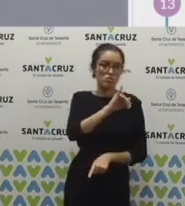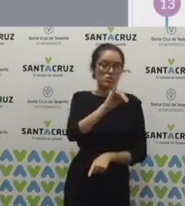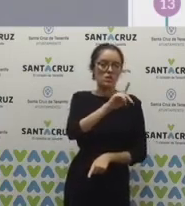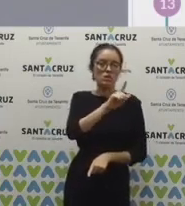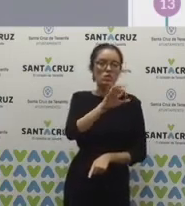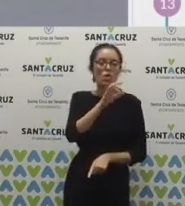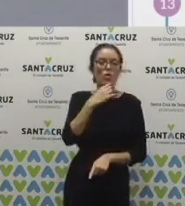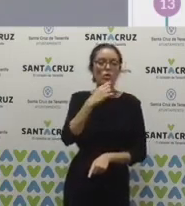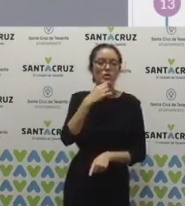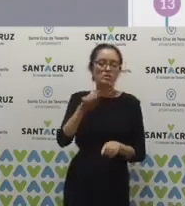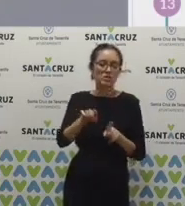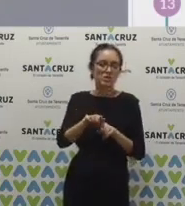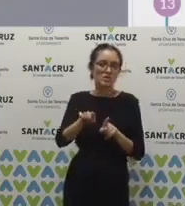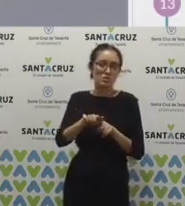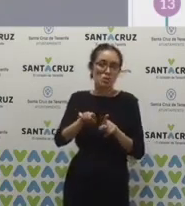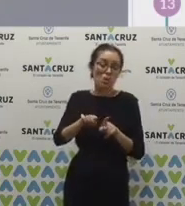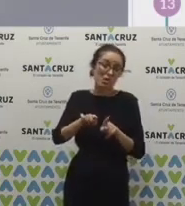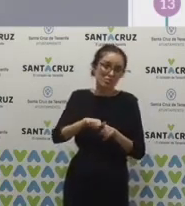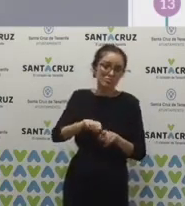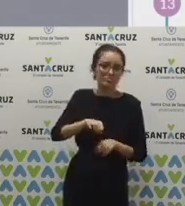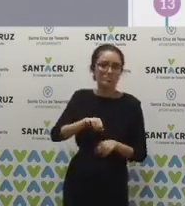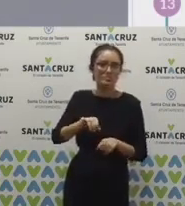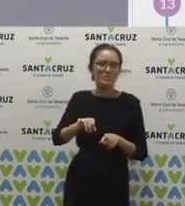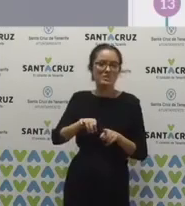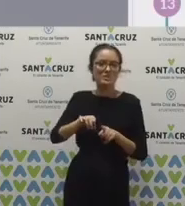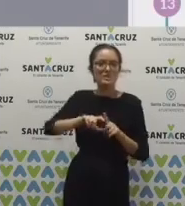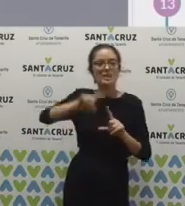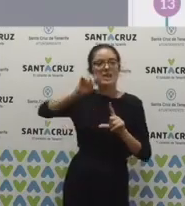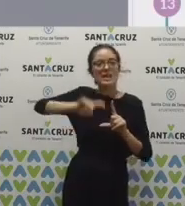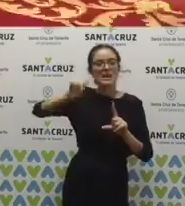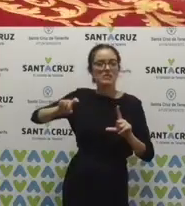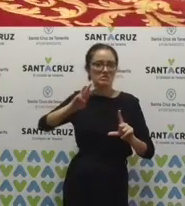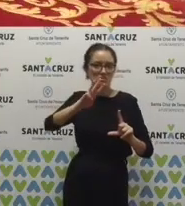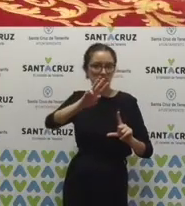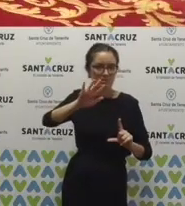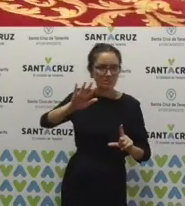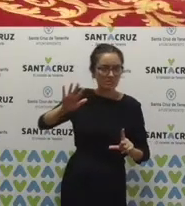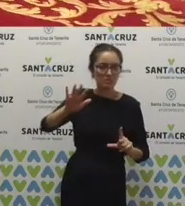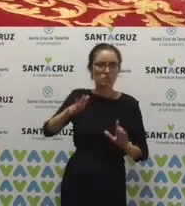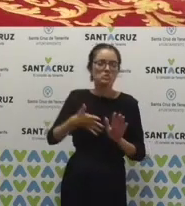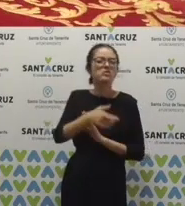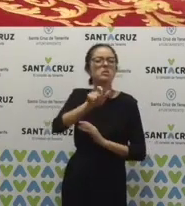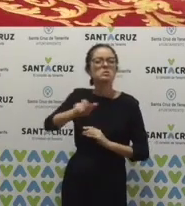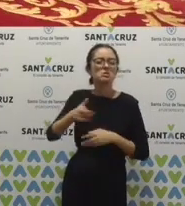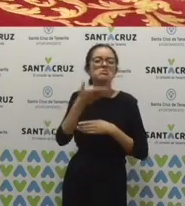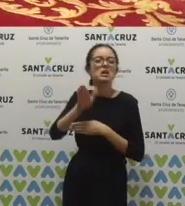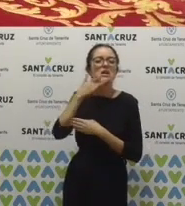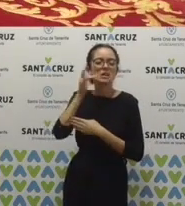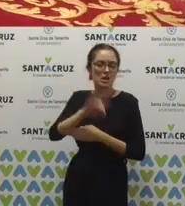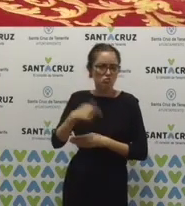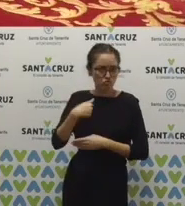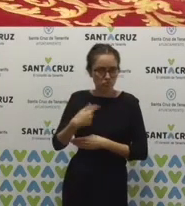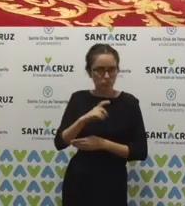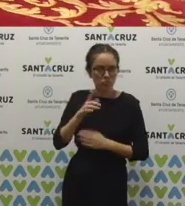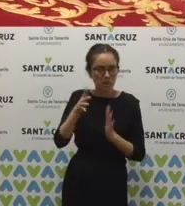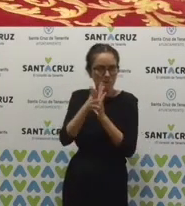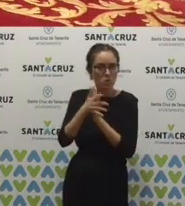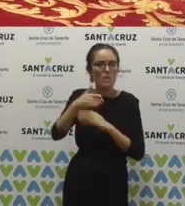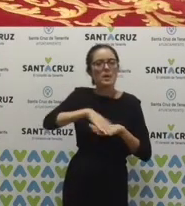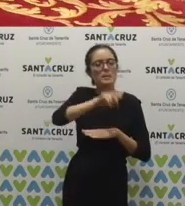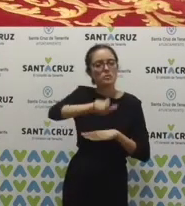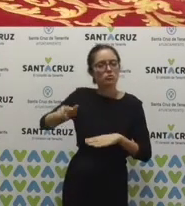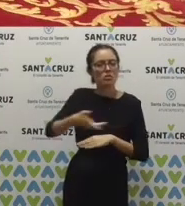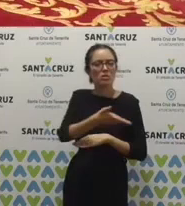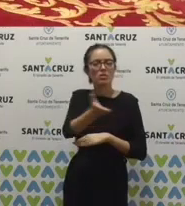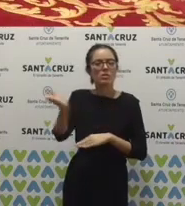el ibex-35 yo voy a leer exactamente quienes están representados en este órgano para que todos los ciudadanos sepan exactamente